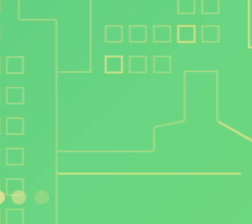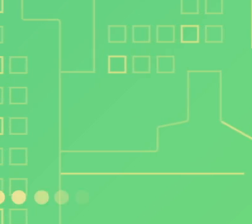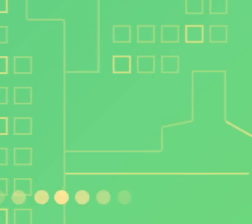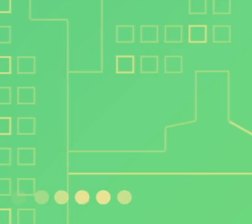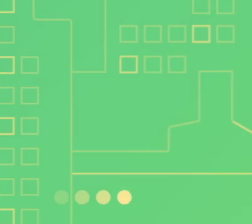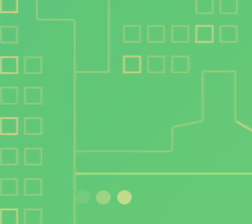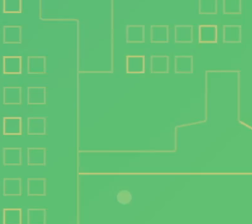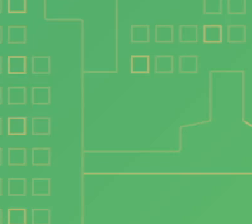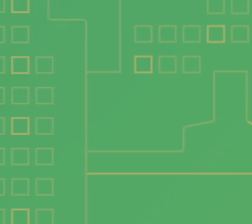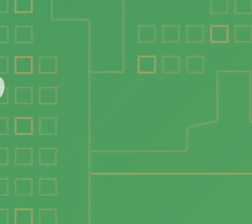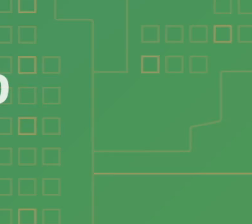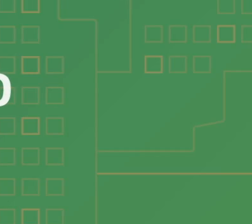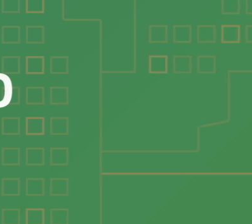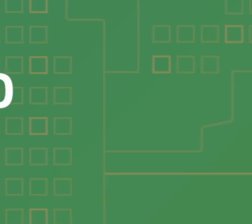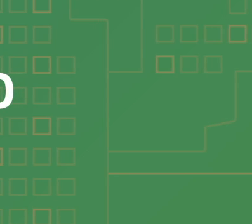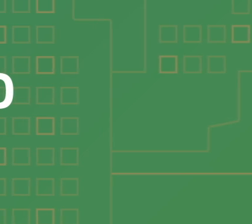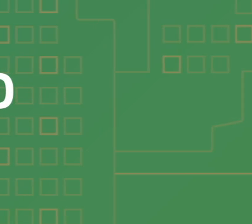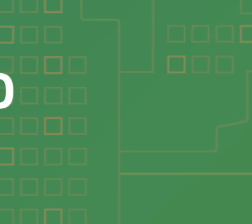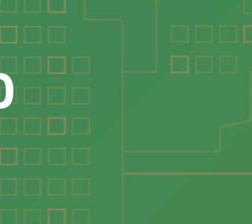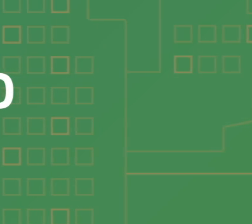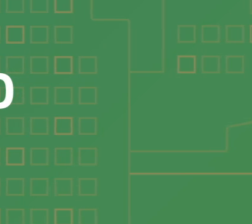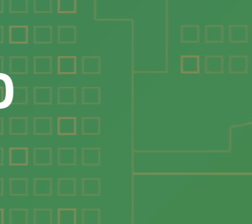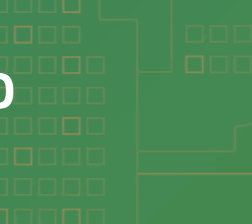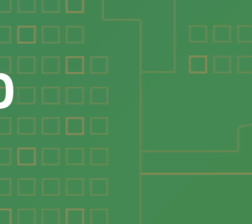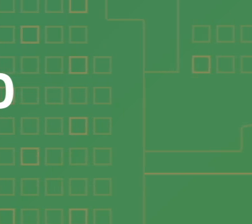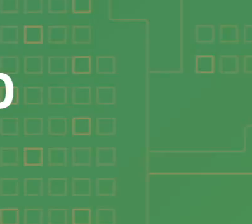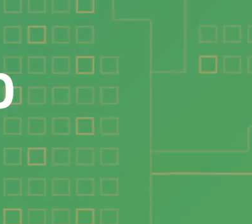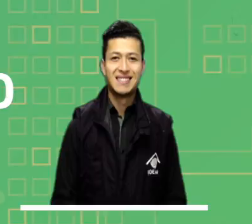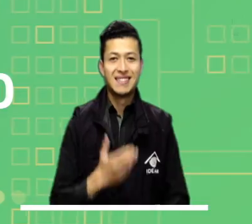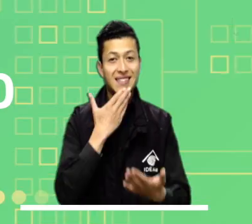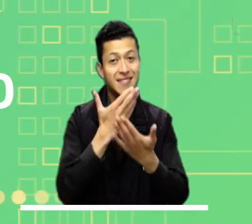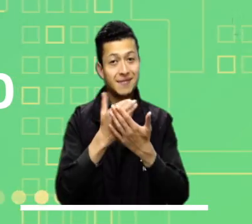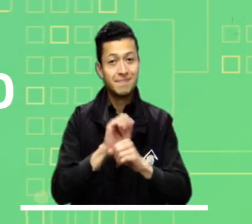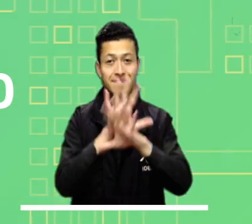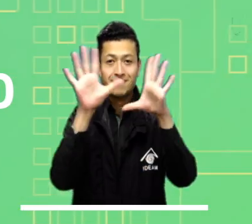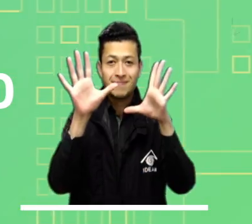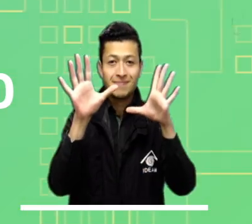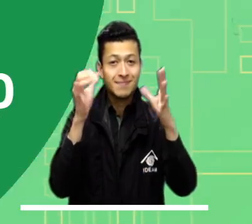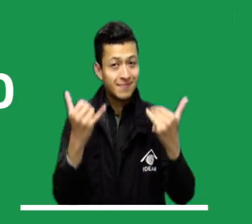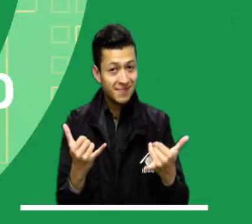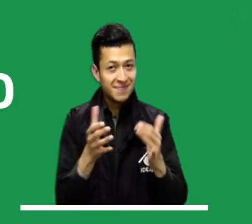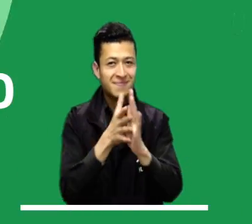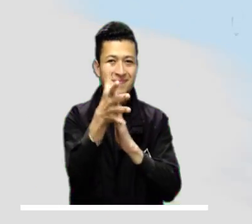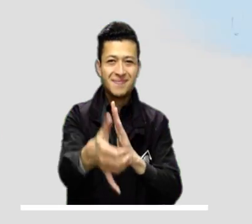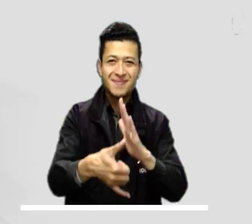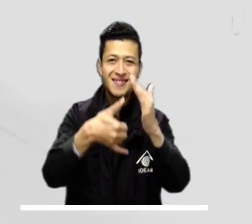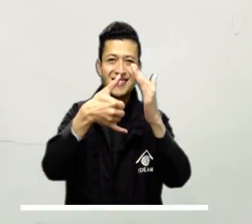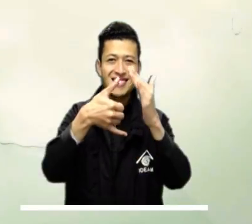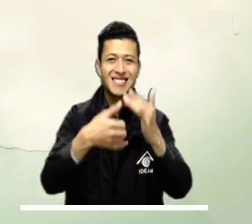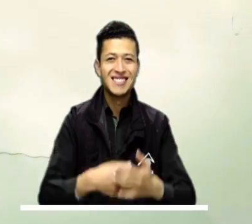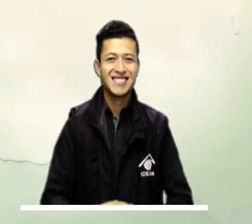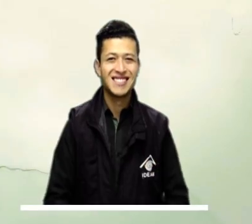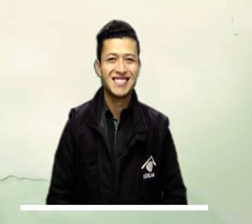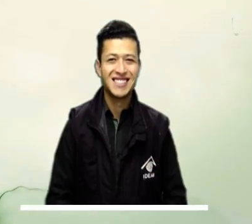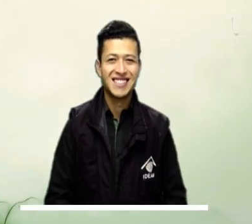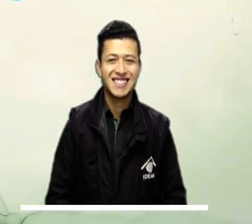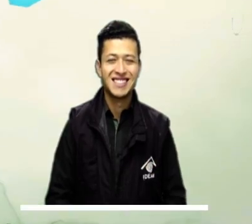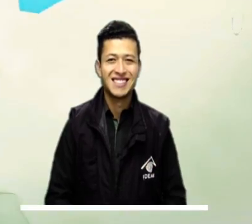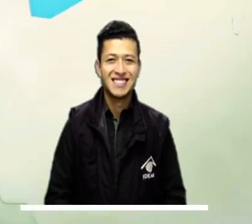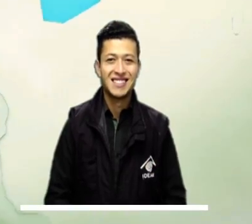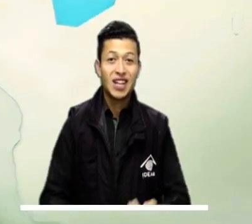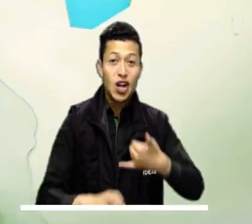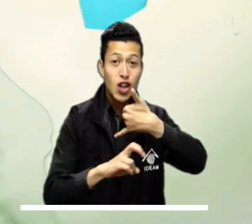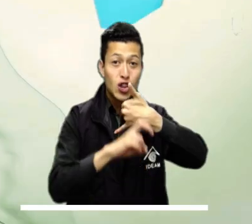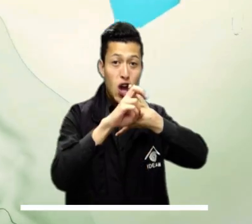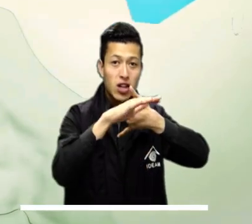Buenos días. A continuación, el pronóstico del tiempo. Al norte habrá nubosidad parcial con lluvias en